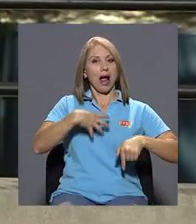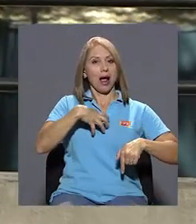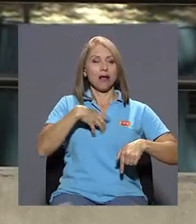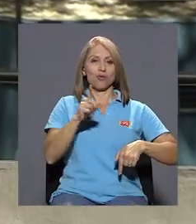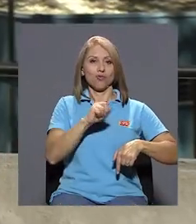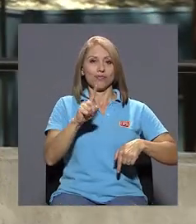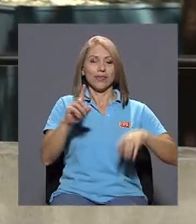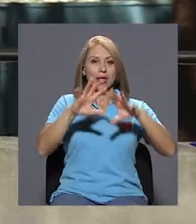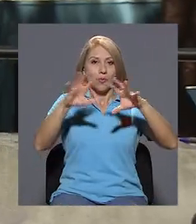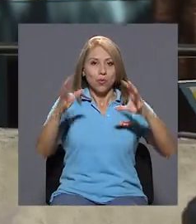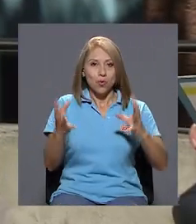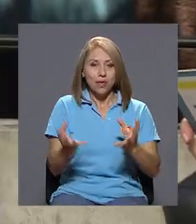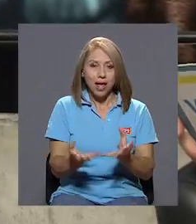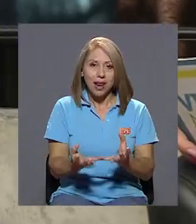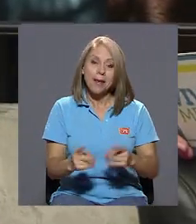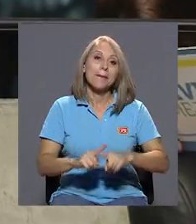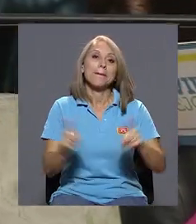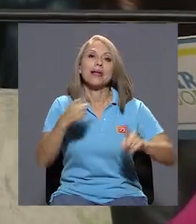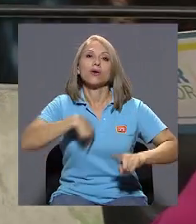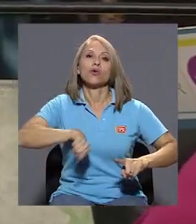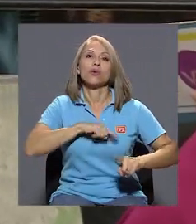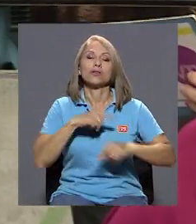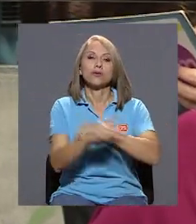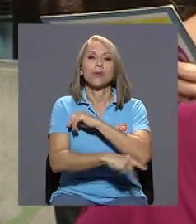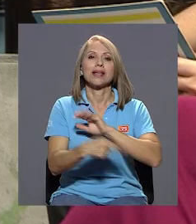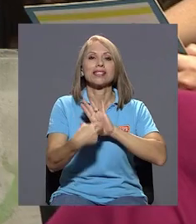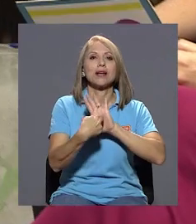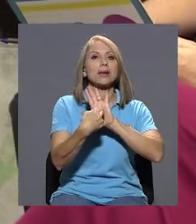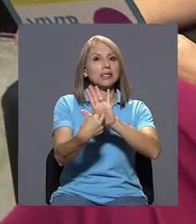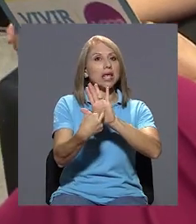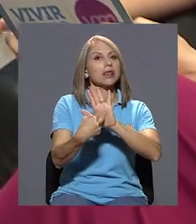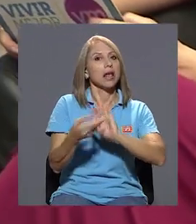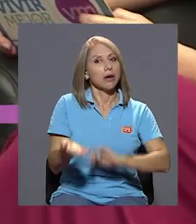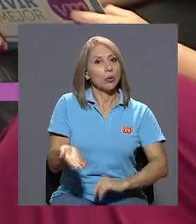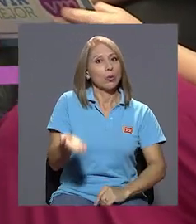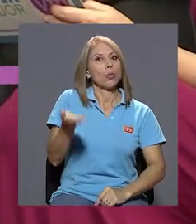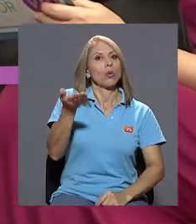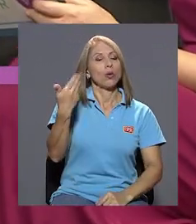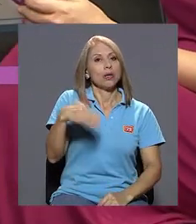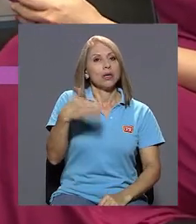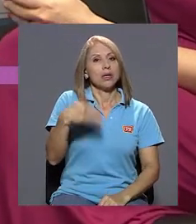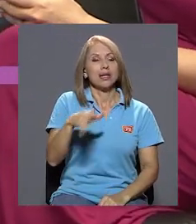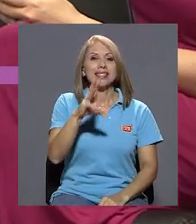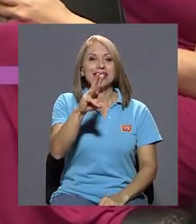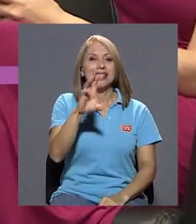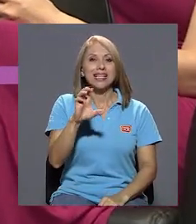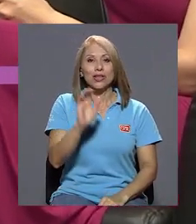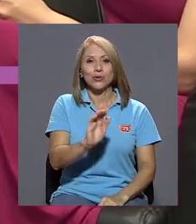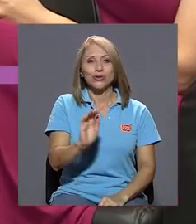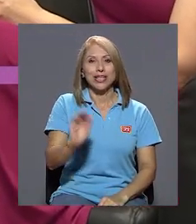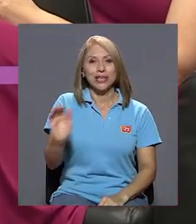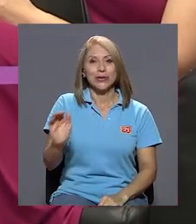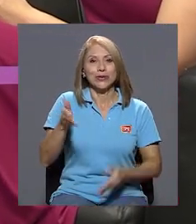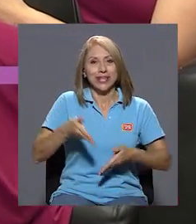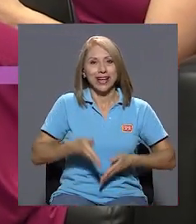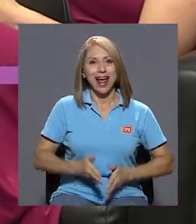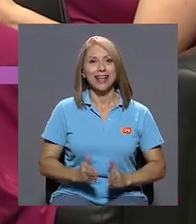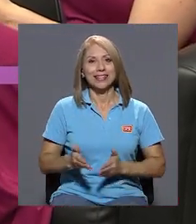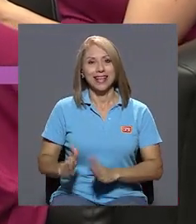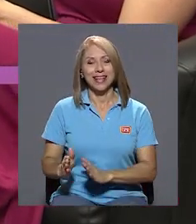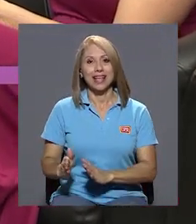Así es a nivel mundial. Pero en nuestro país representa un número importante, o sea, son 600 niños que están